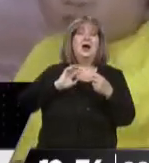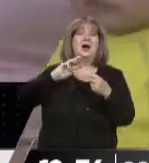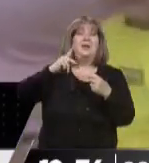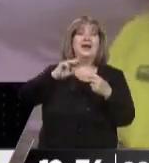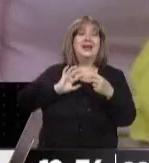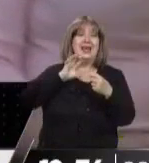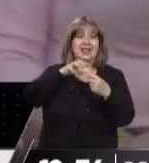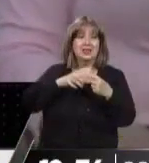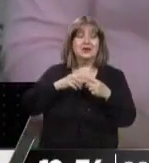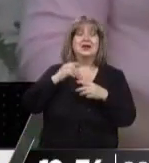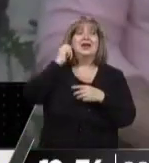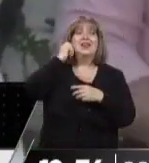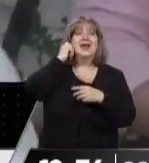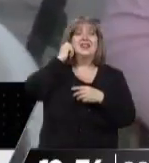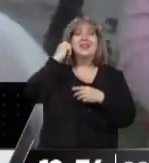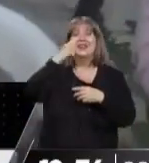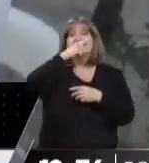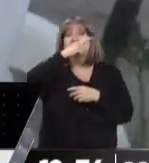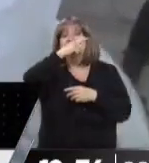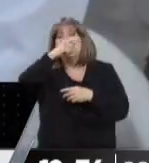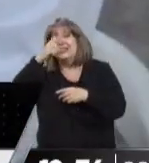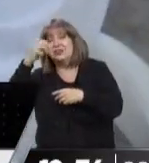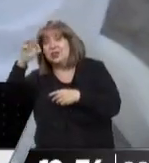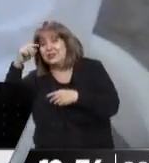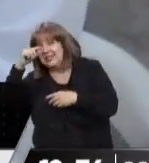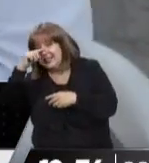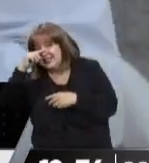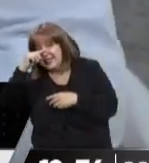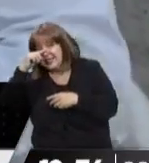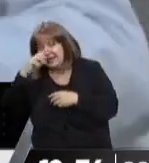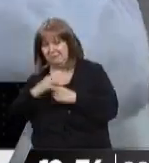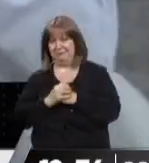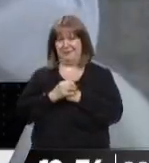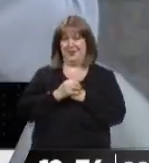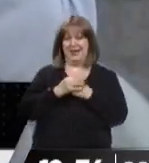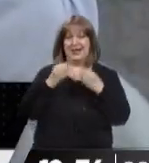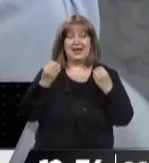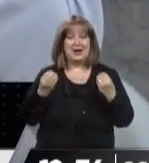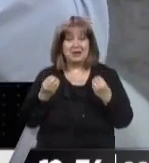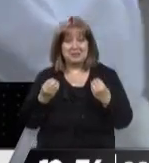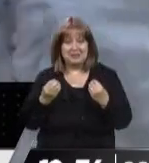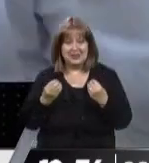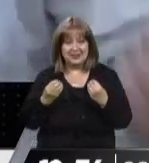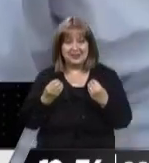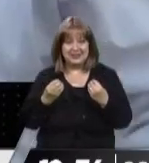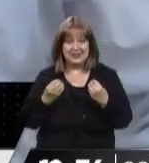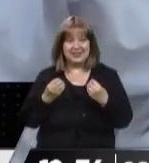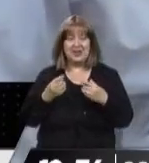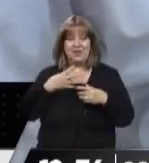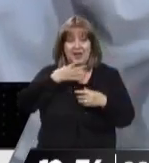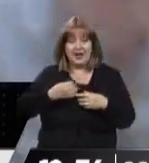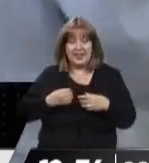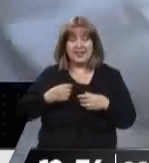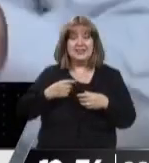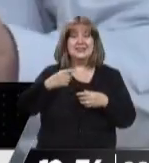Julia. ¿107 años? Yo les voy a contar algo que no lo van a poder creer. Decía la familia